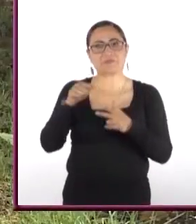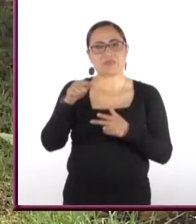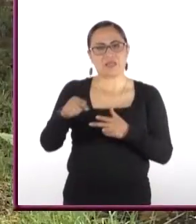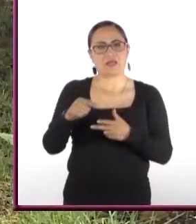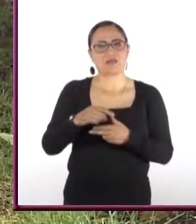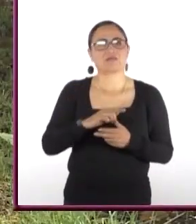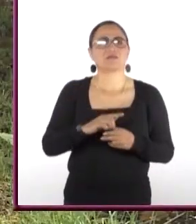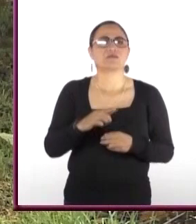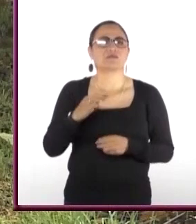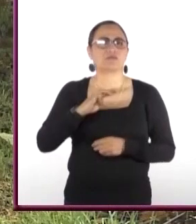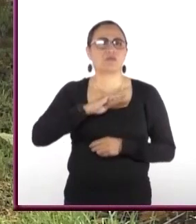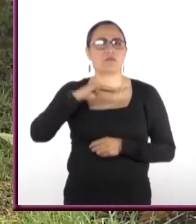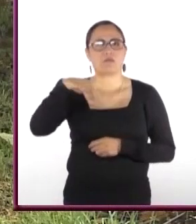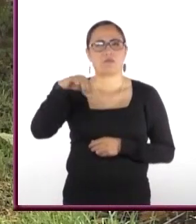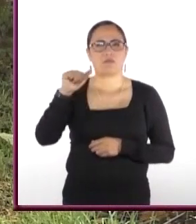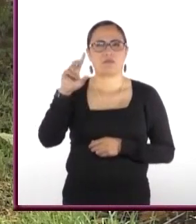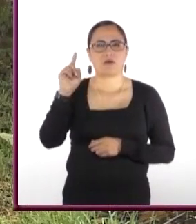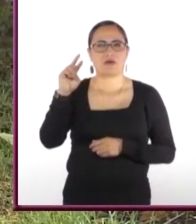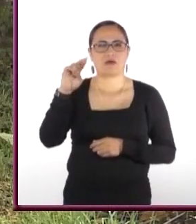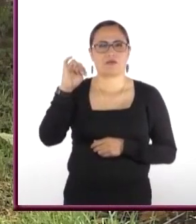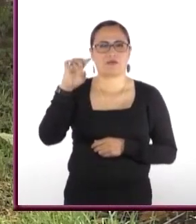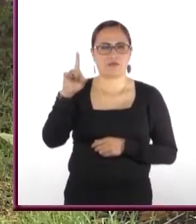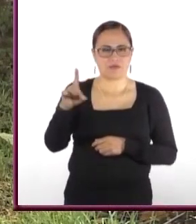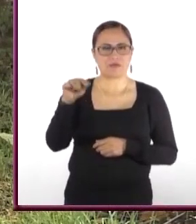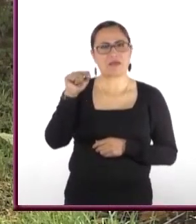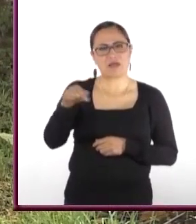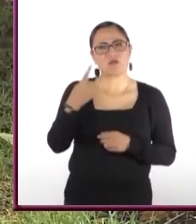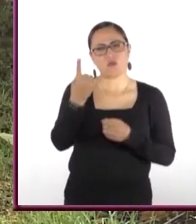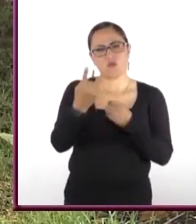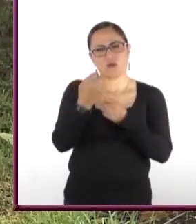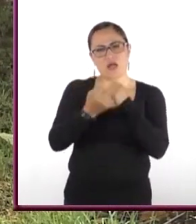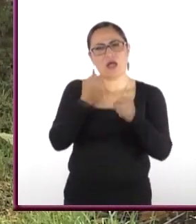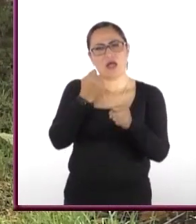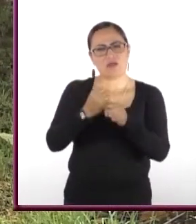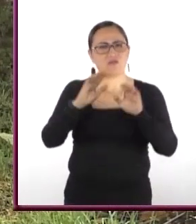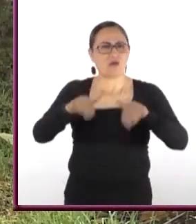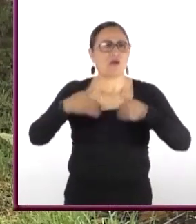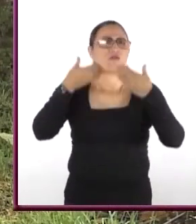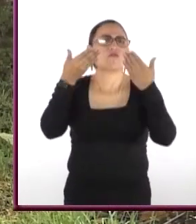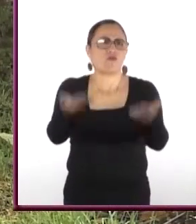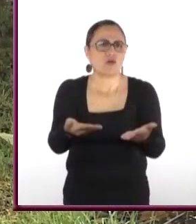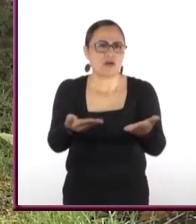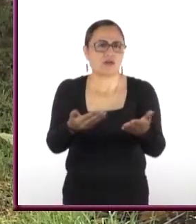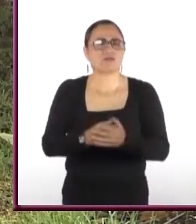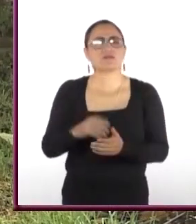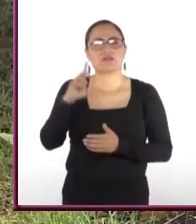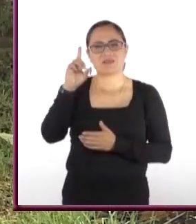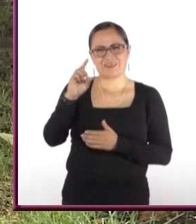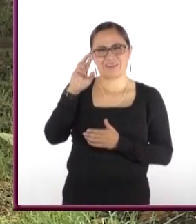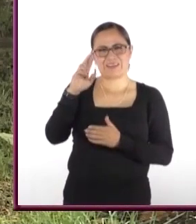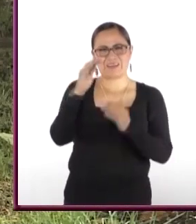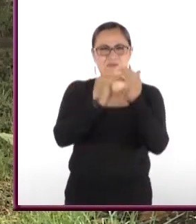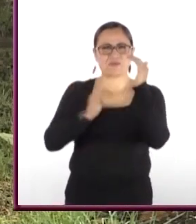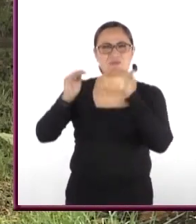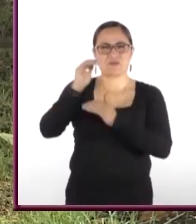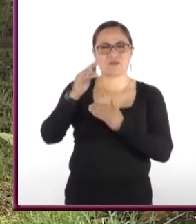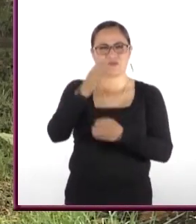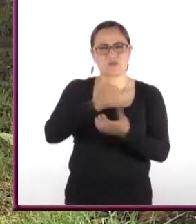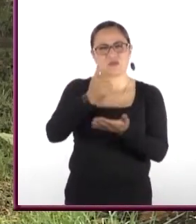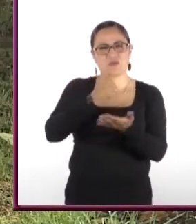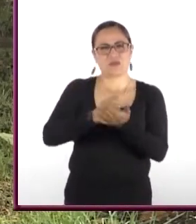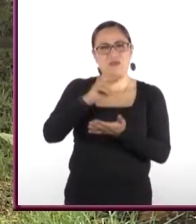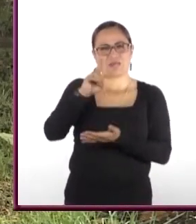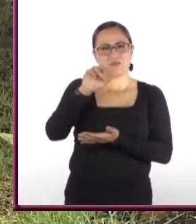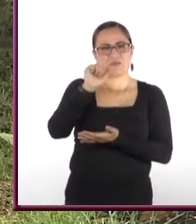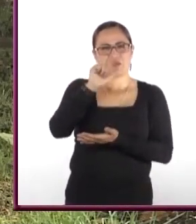Inglaterra, con un programa que existía en Europa que se llamaba Erasmus, que podías irte un año fuera. Después el doctorado lo hice en Valladolid, que es una ciudad